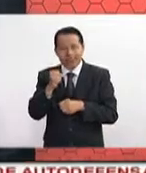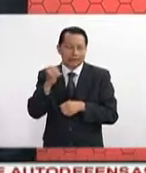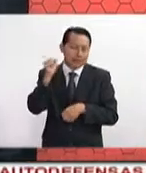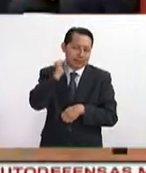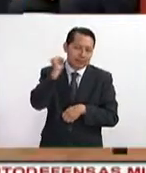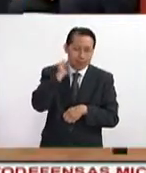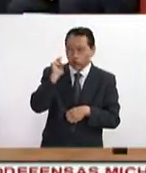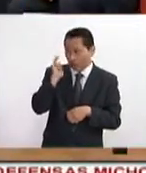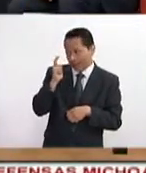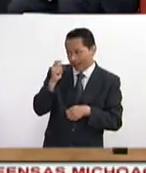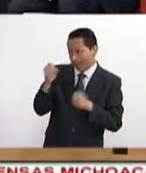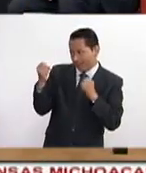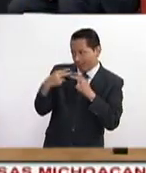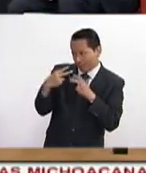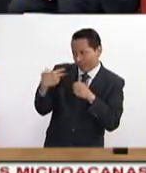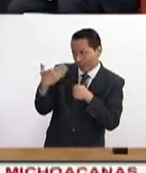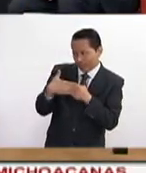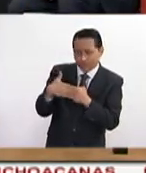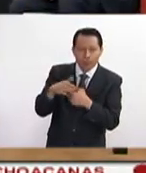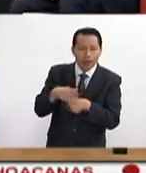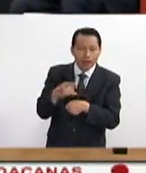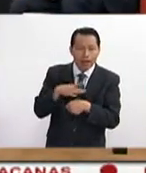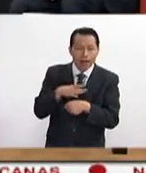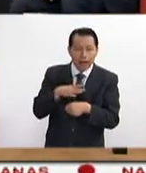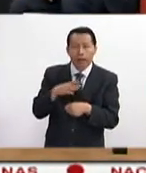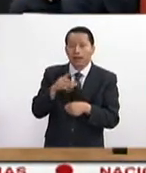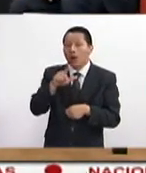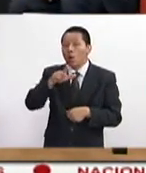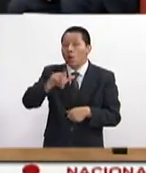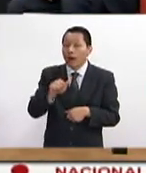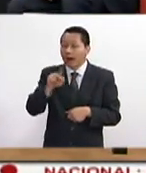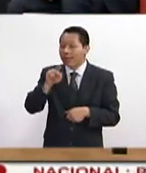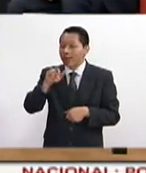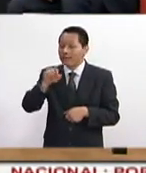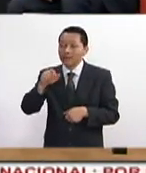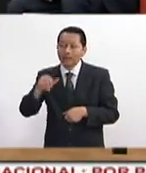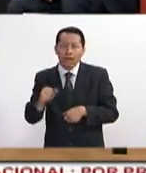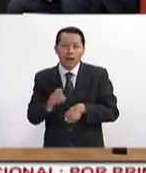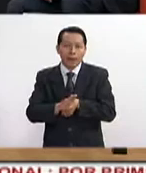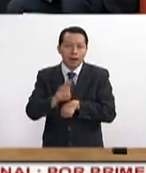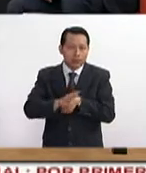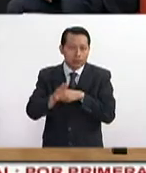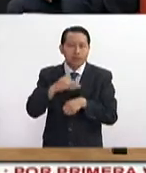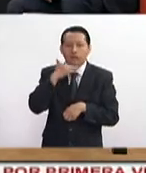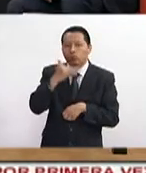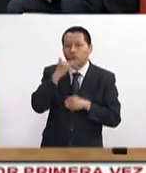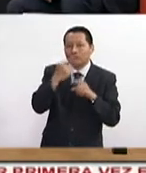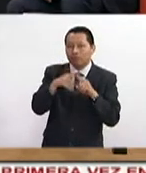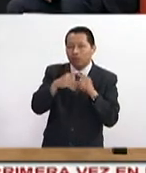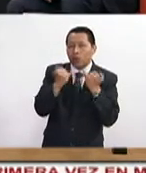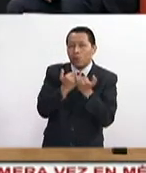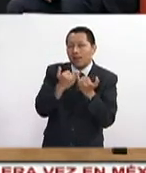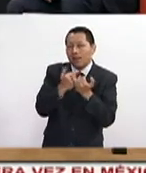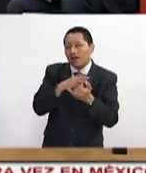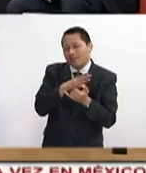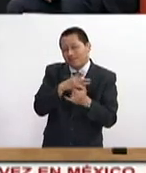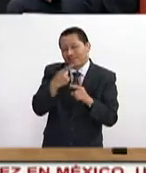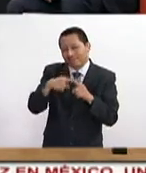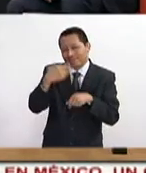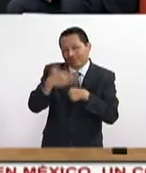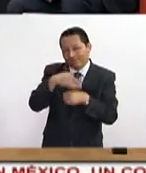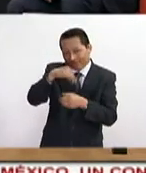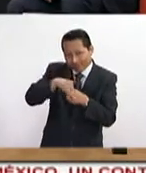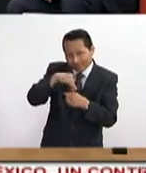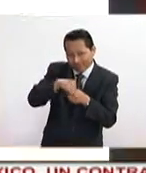tendremos pronto porque este caso, el caso de Lula da Silva, la corrupción en Brasil y sobre todo la proximidad de las